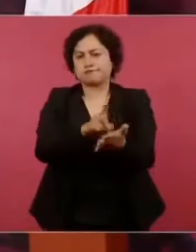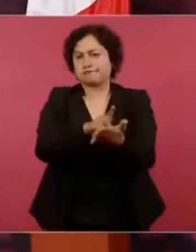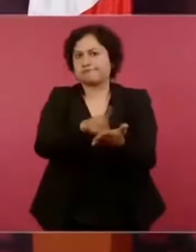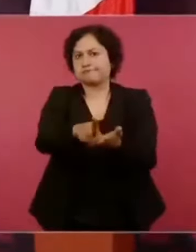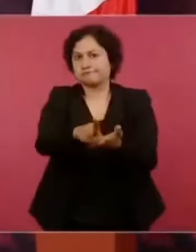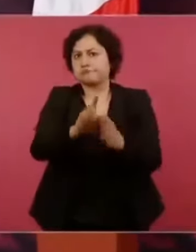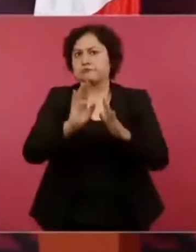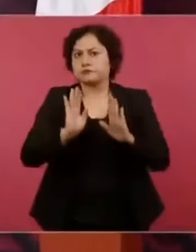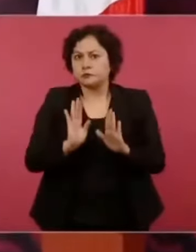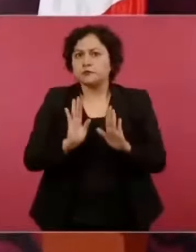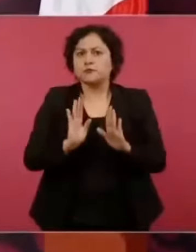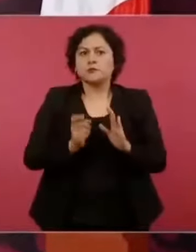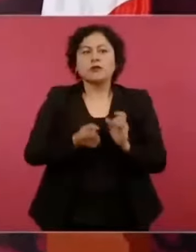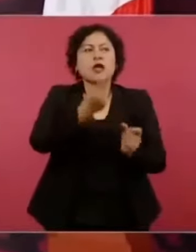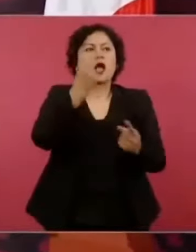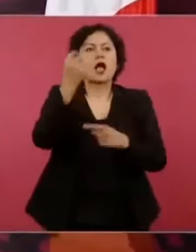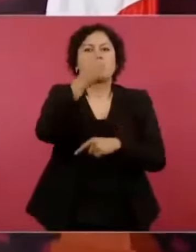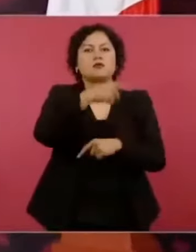ambiguas.